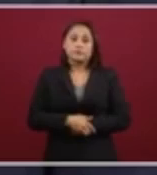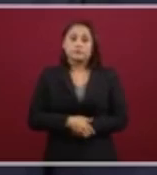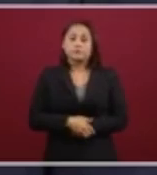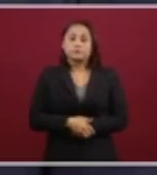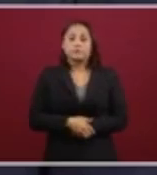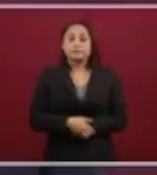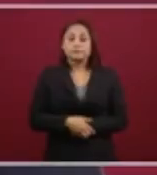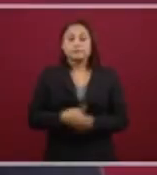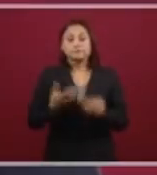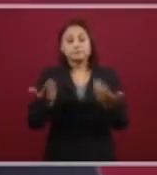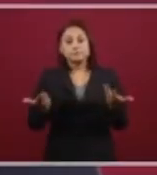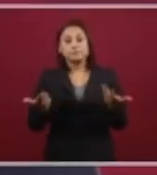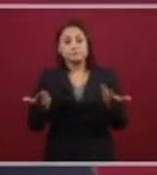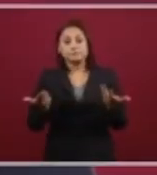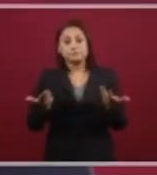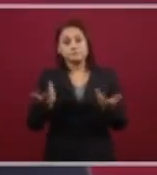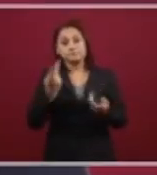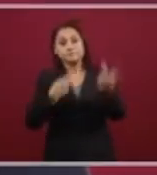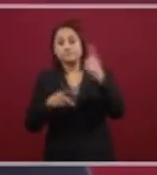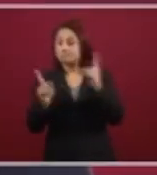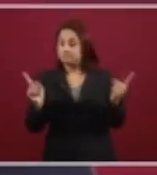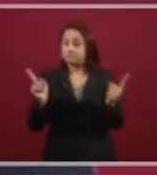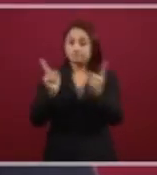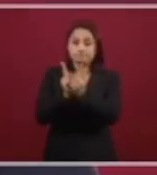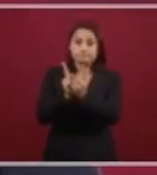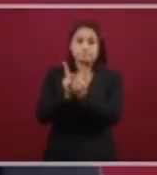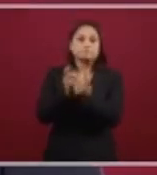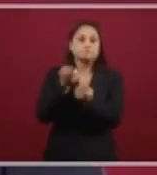Entonces, hay comunicación,